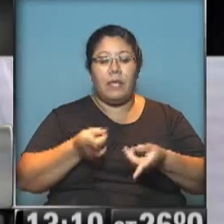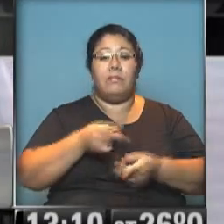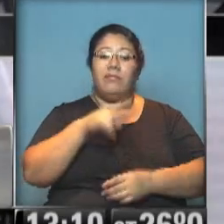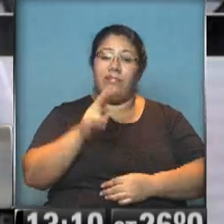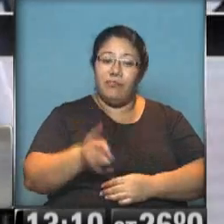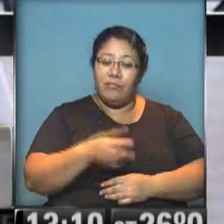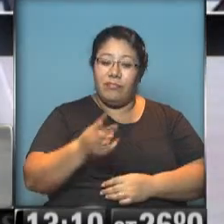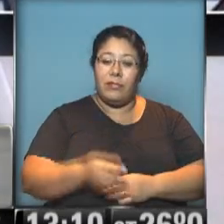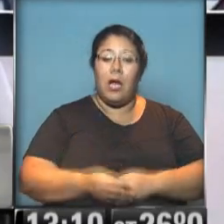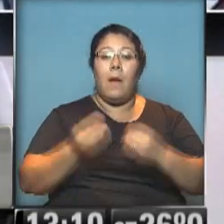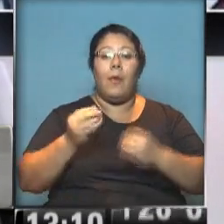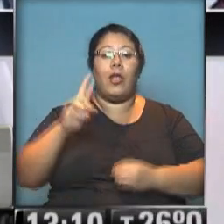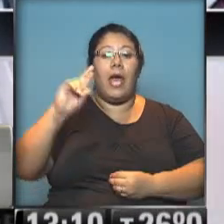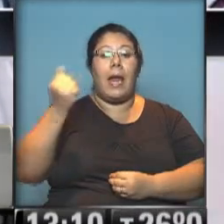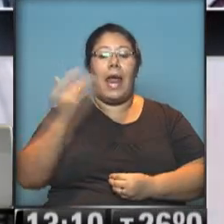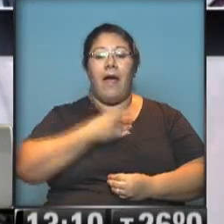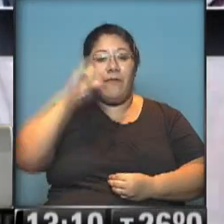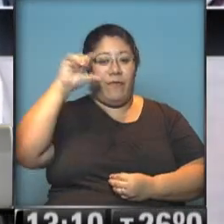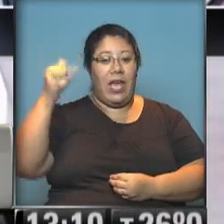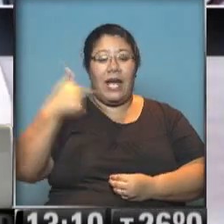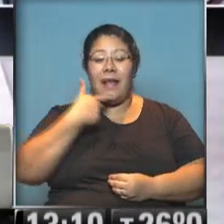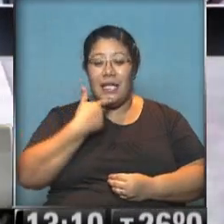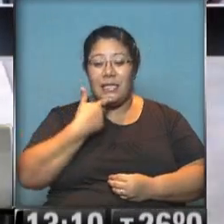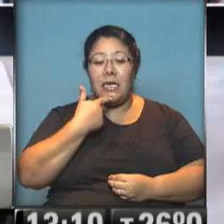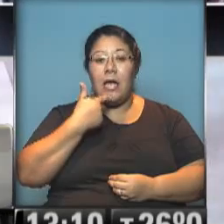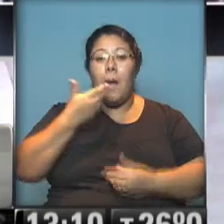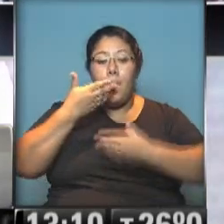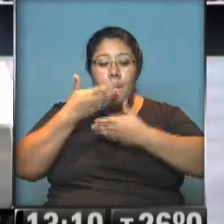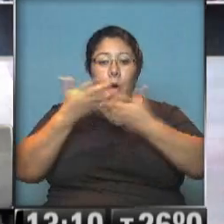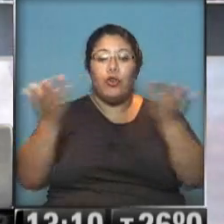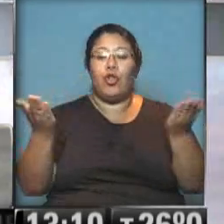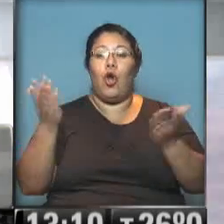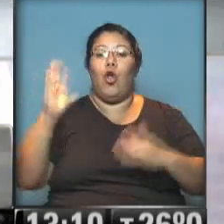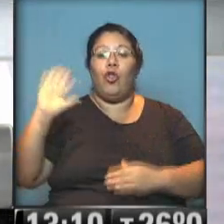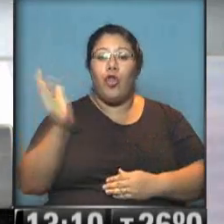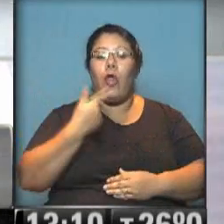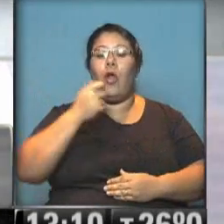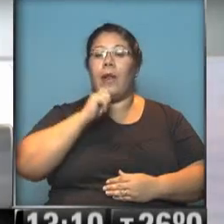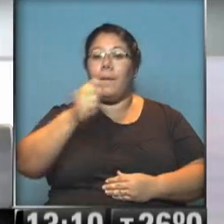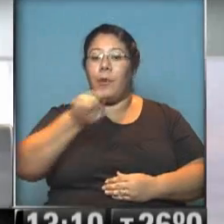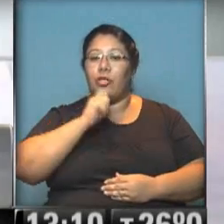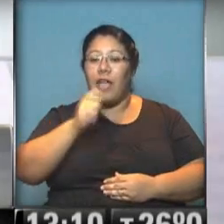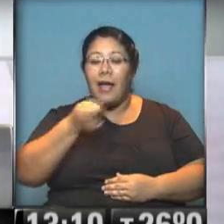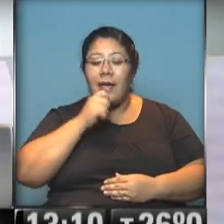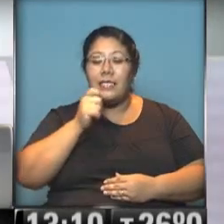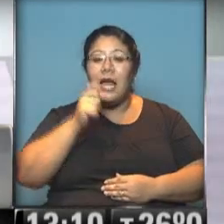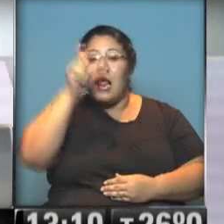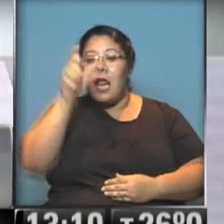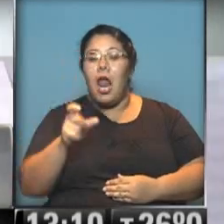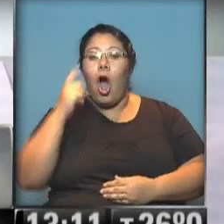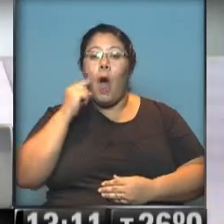rafecas mostró todos los reportajes que dio no hable del ex titular de interpol